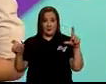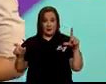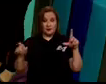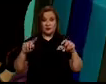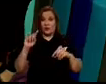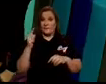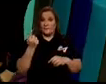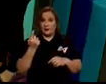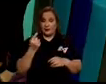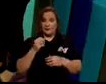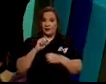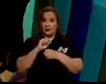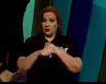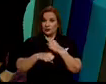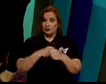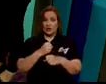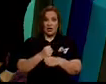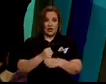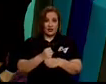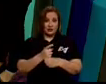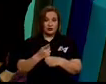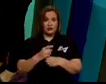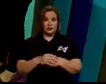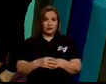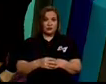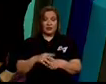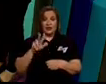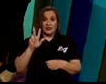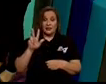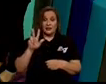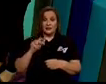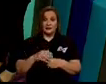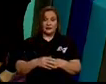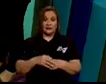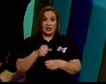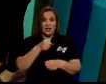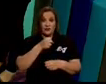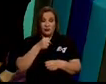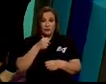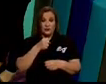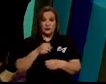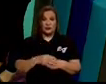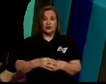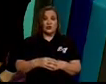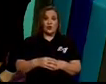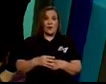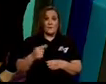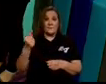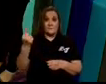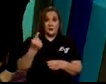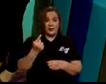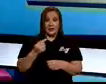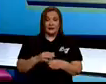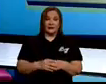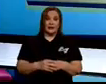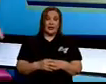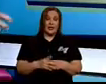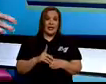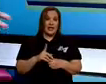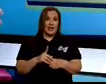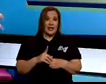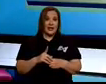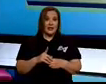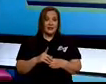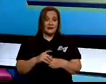Exactamente, entonces la tercera cápsula viene en la clase de Ciencias Sociales de sexto grado y allí van a ver